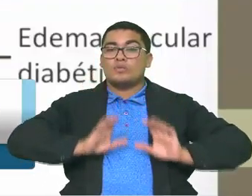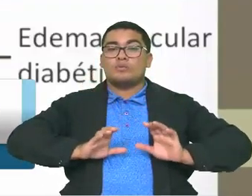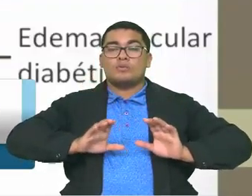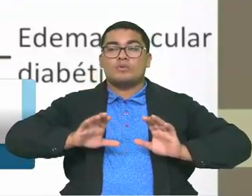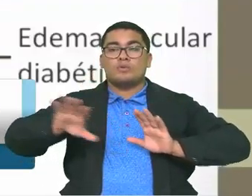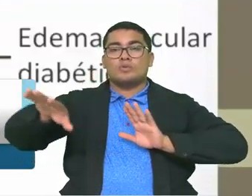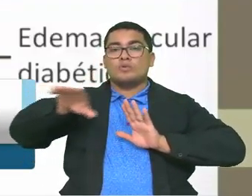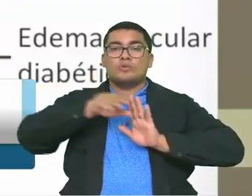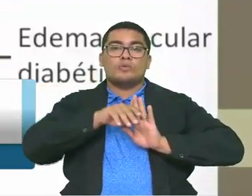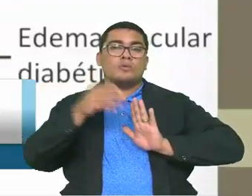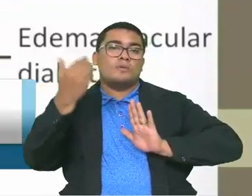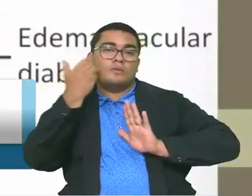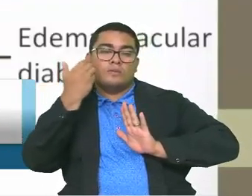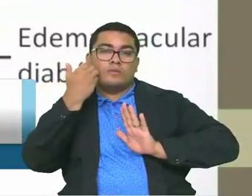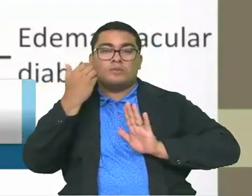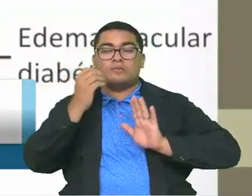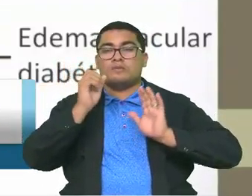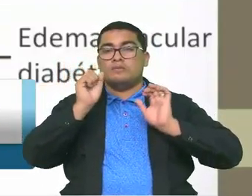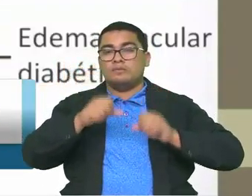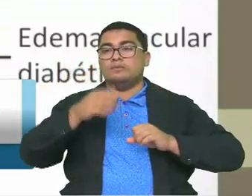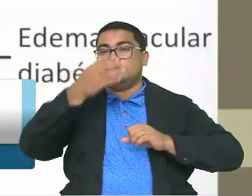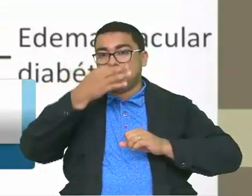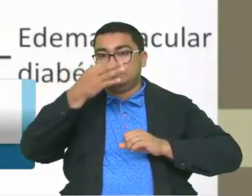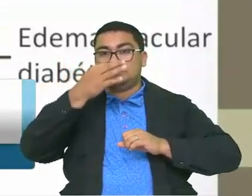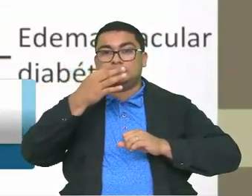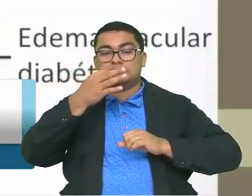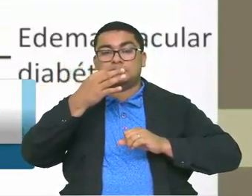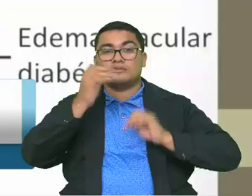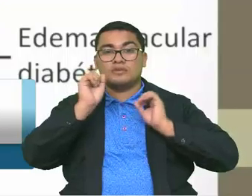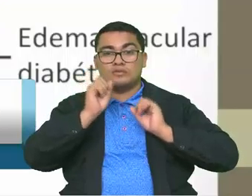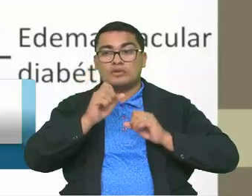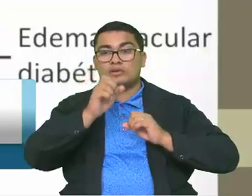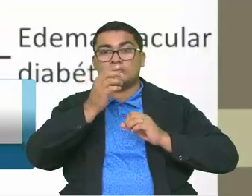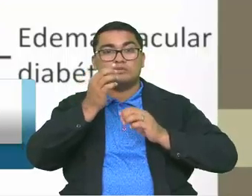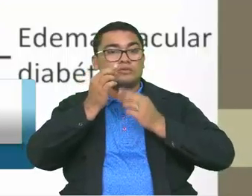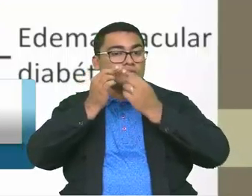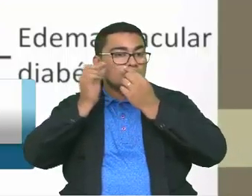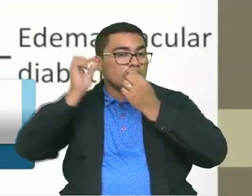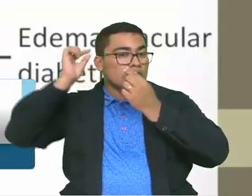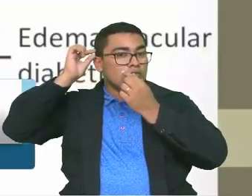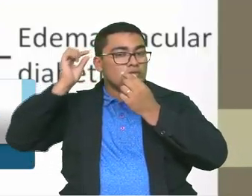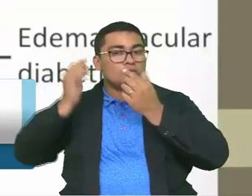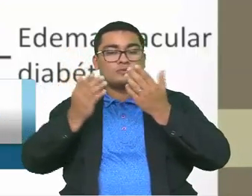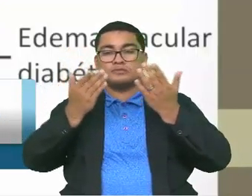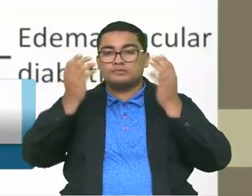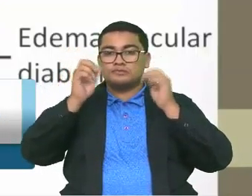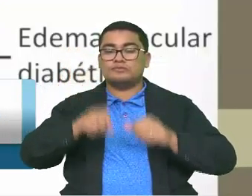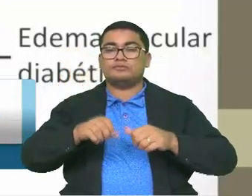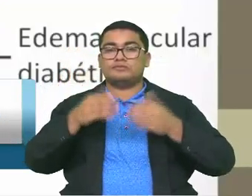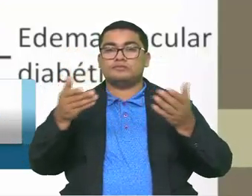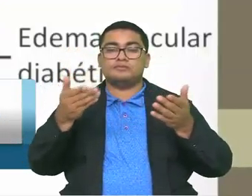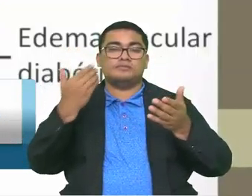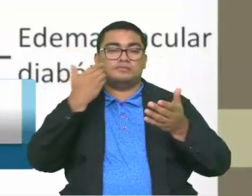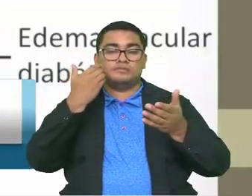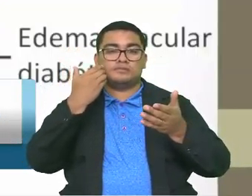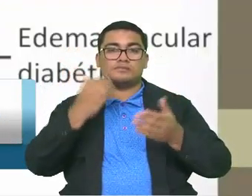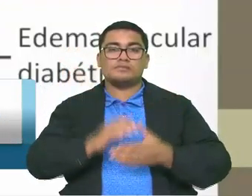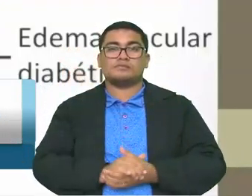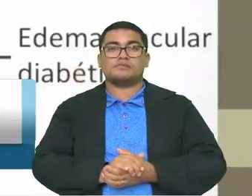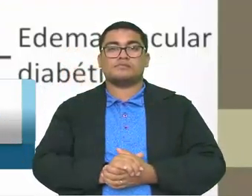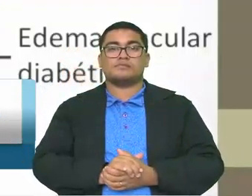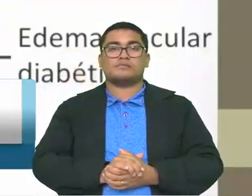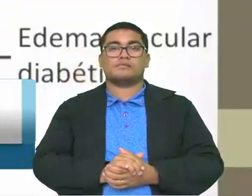mencionaba, en los niños esto es muy común y siempre debemos investigarlo. Los procesos virales generalmente, estos pueden, nosotros adquirimos